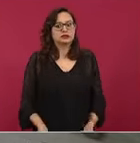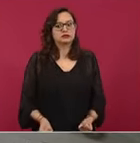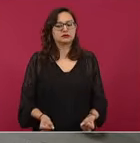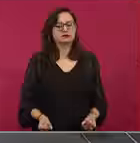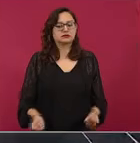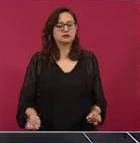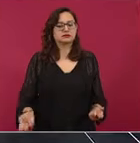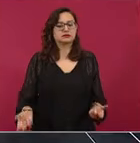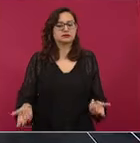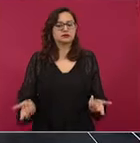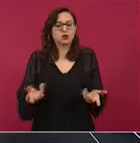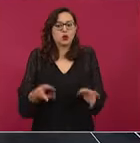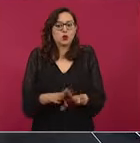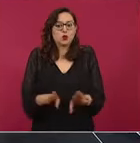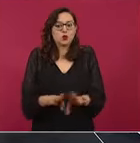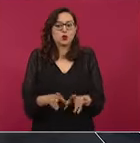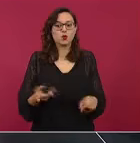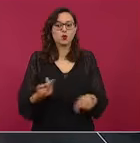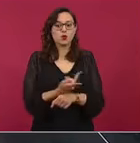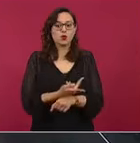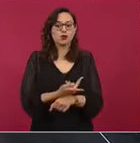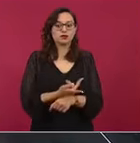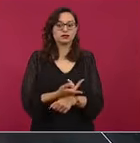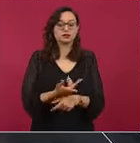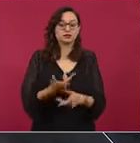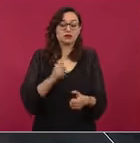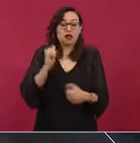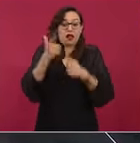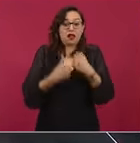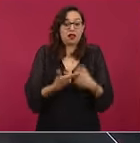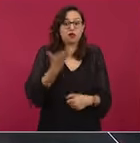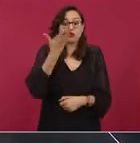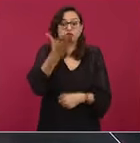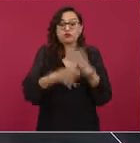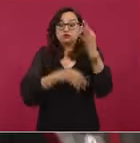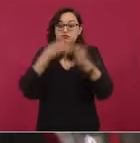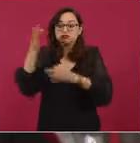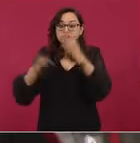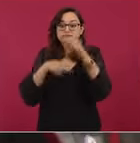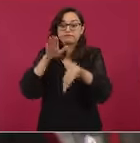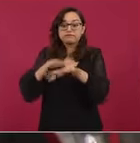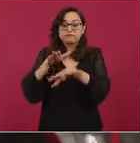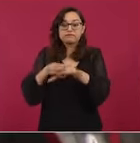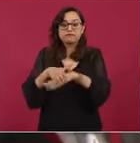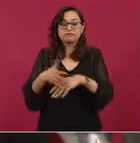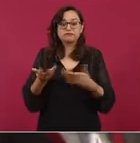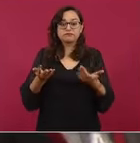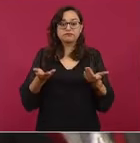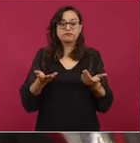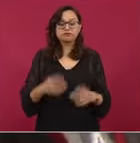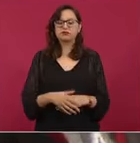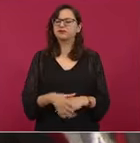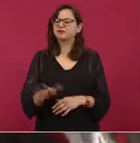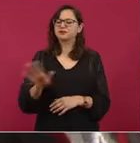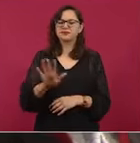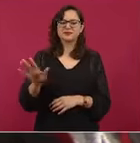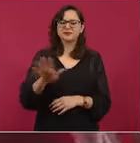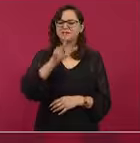el mensaje de que les reconfortaría para retornar y que tengan la confianza? Que México es un país